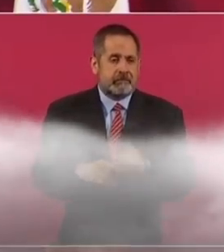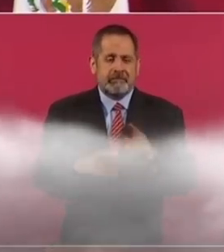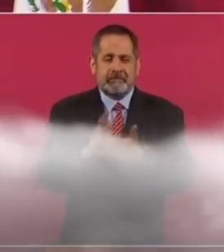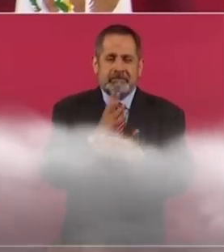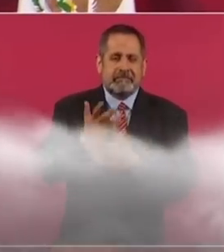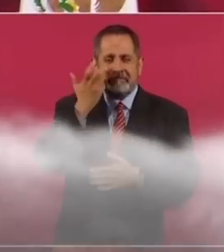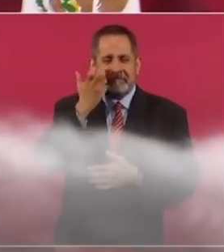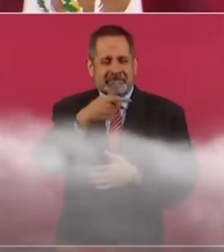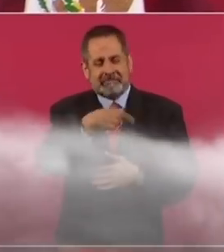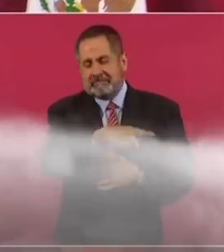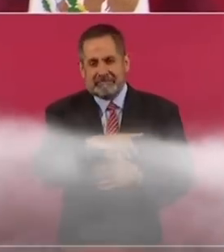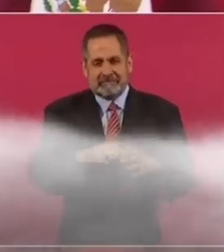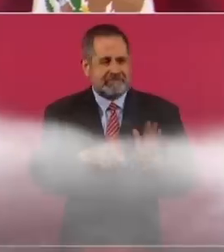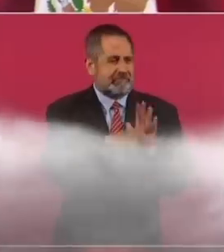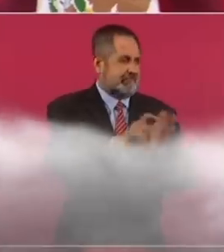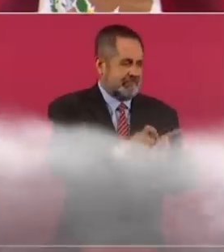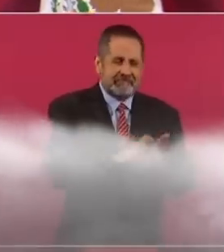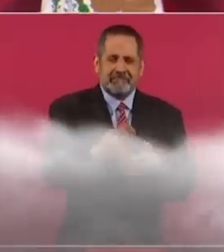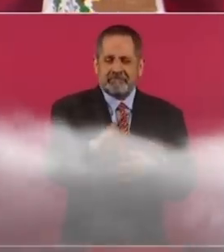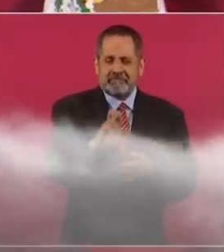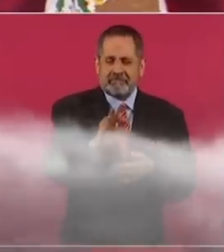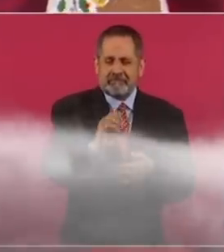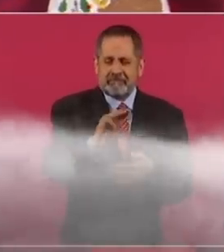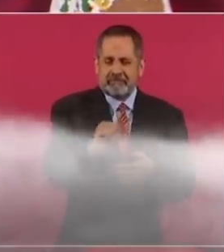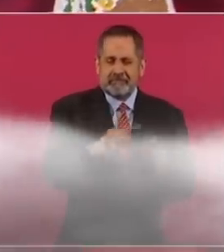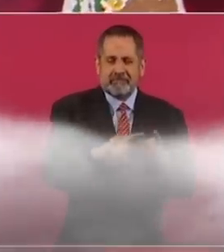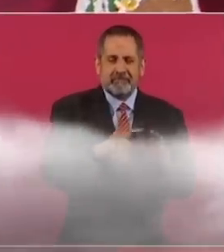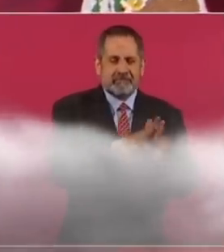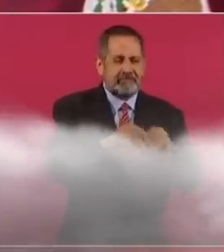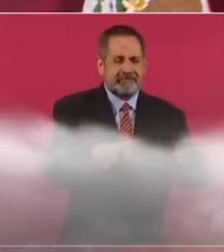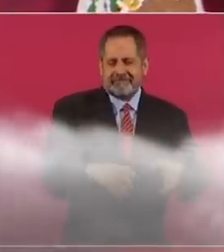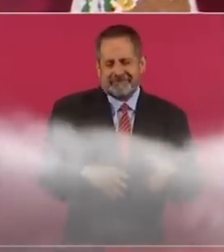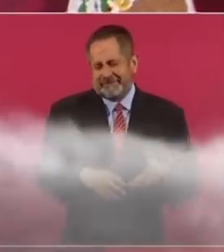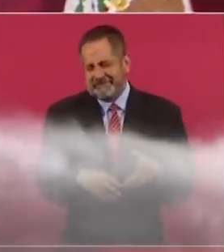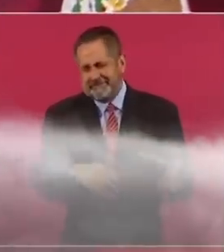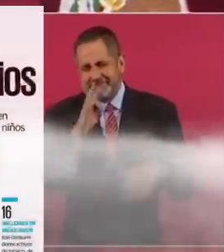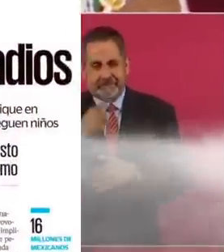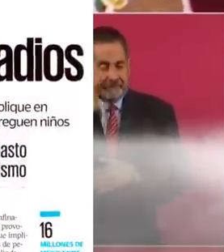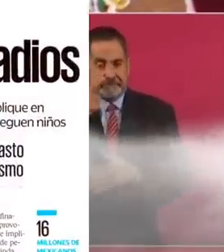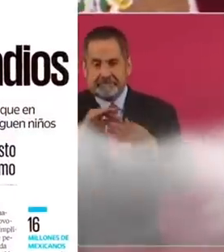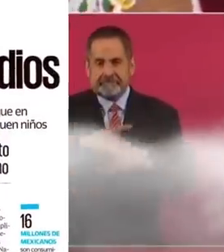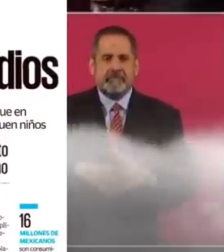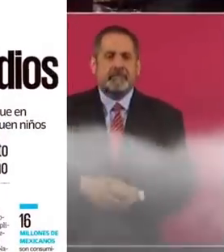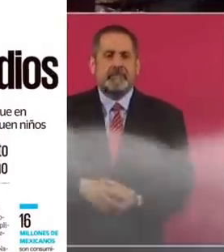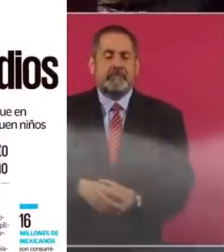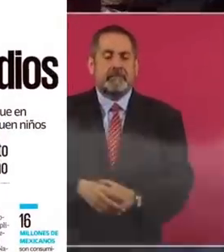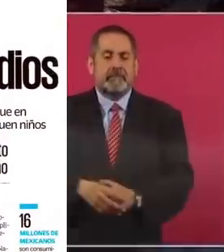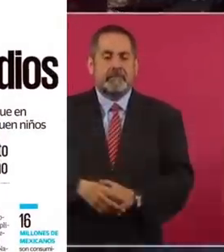leche del Reforma y del Universal. Miren lo que publican hoy. ¡Producción!